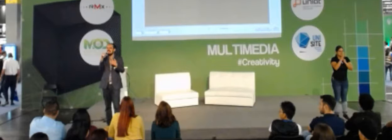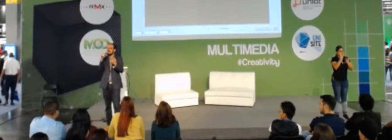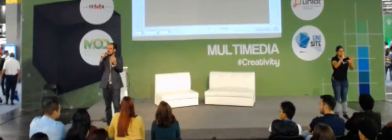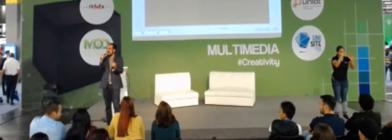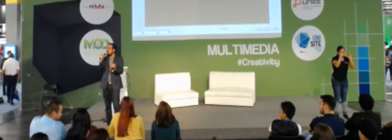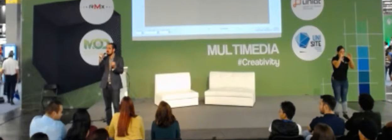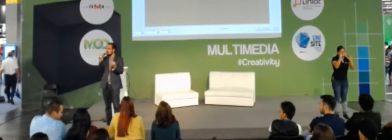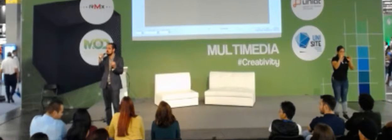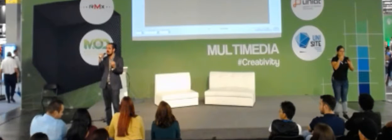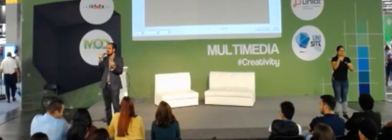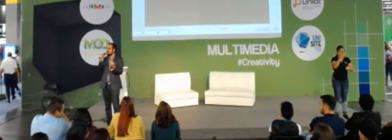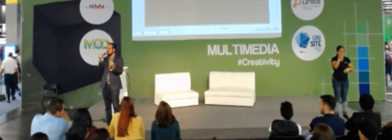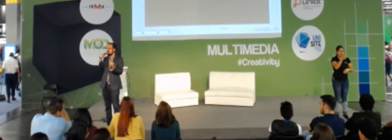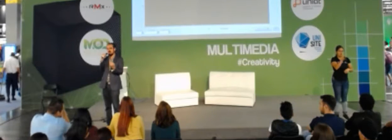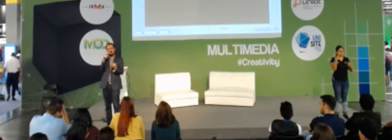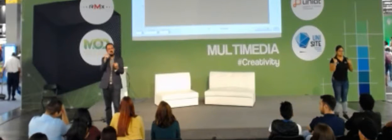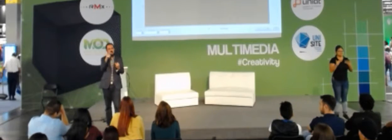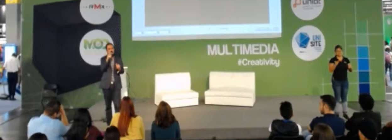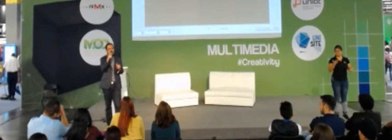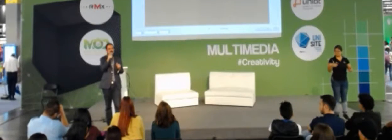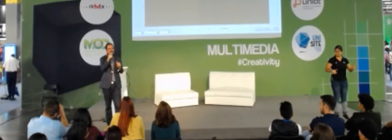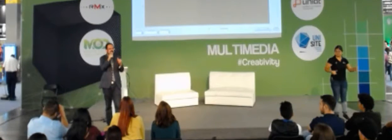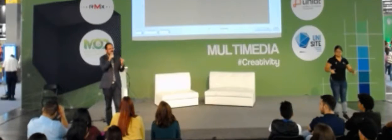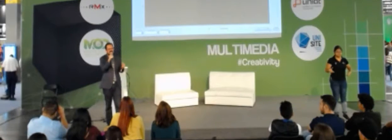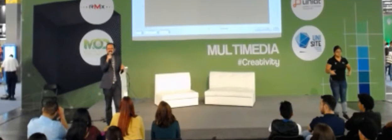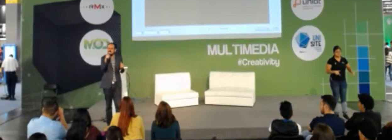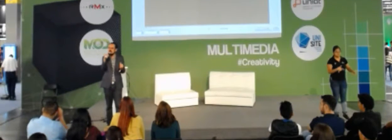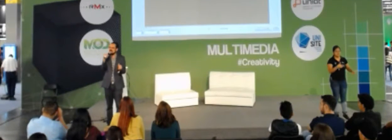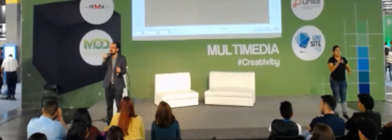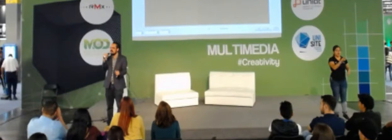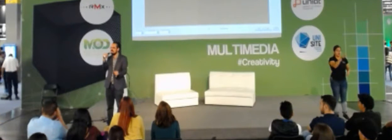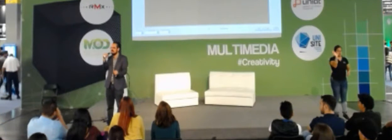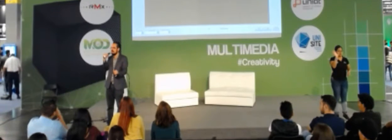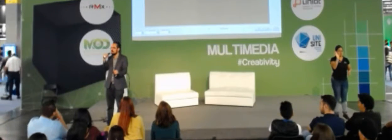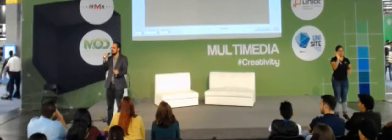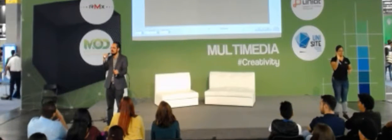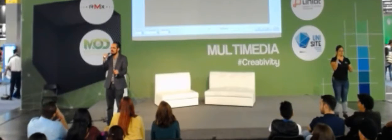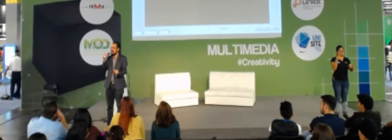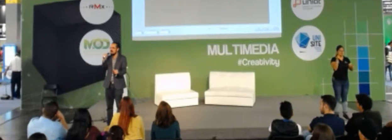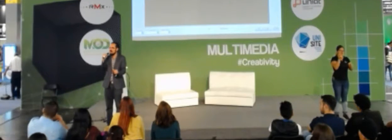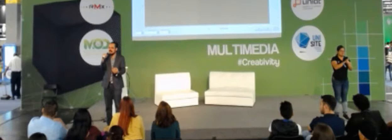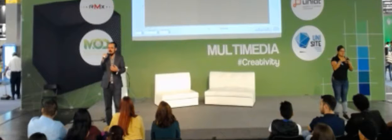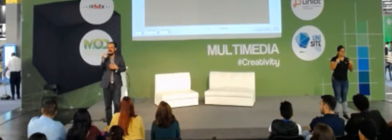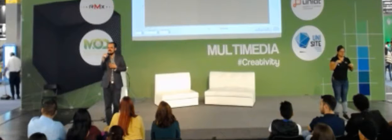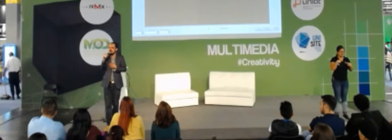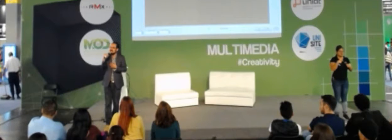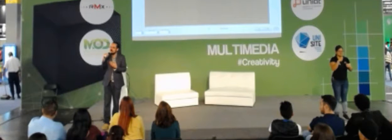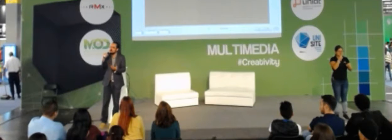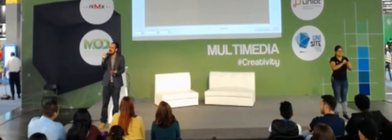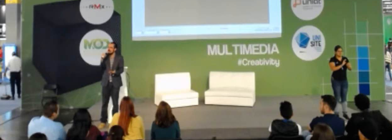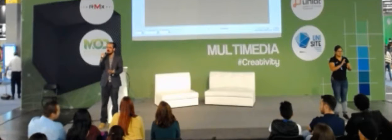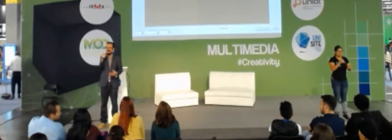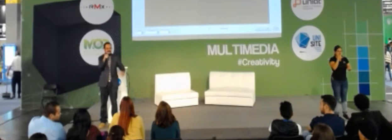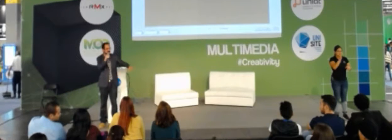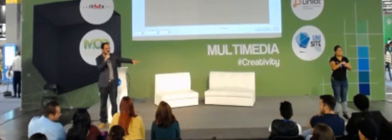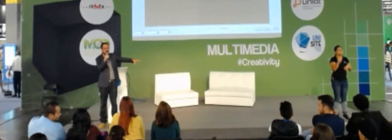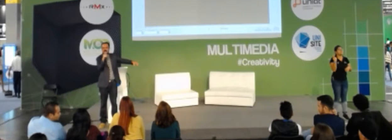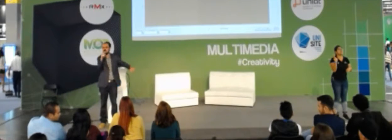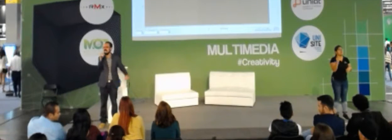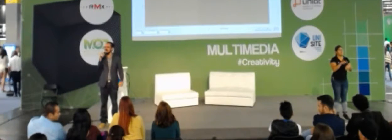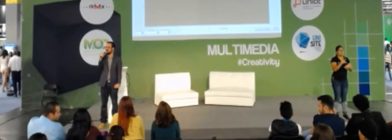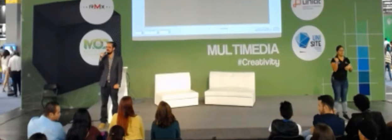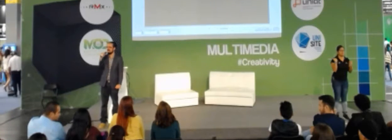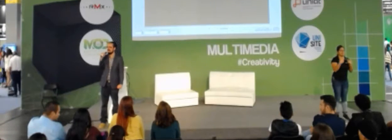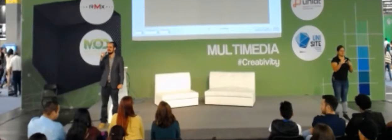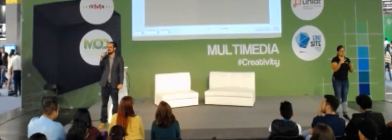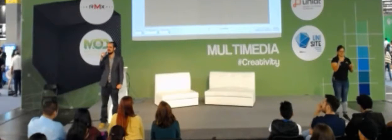Con el desagrado de algunos maestros, con la incomodidad de algunos administrativos, porque el maestro no está habituado a tener un intérprete a un